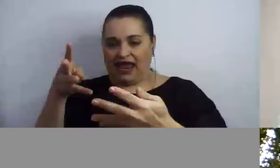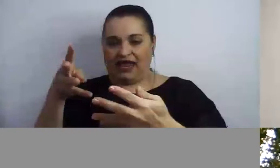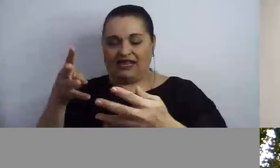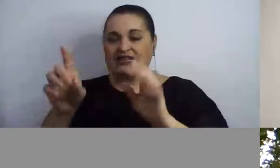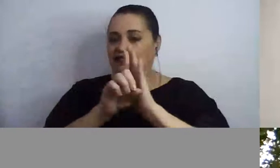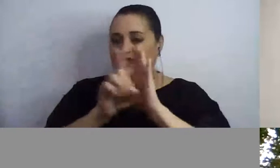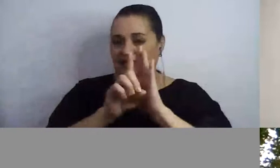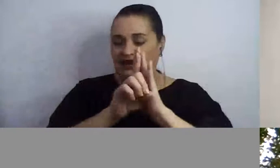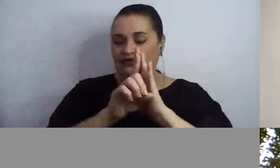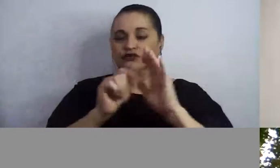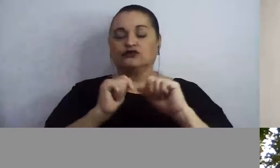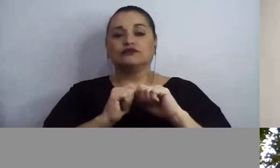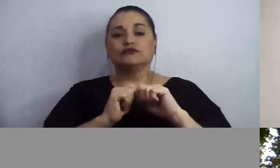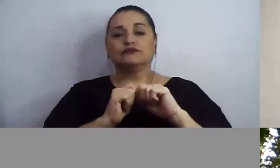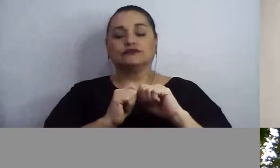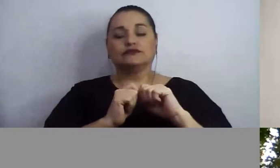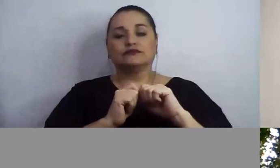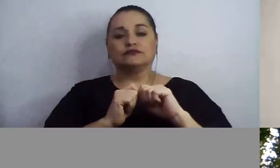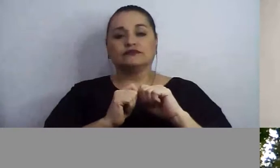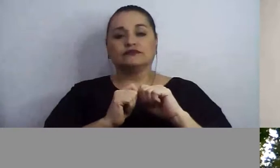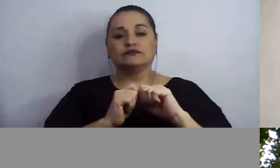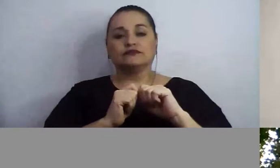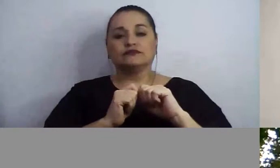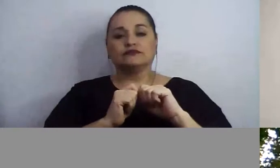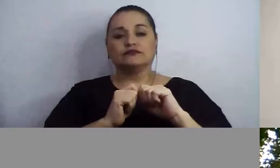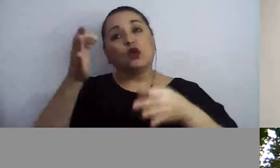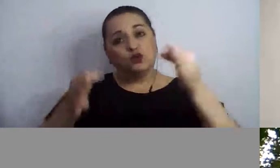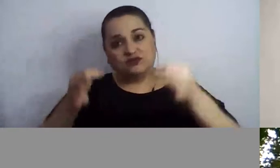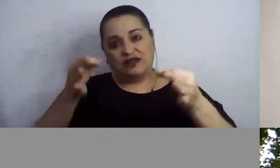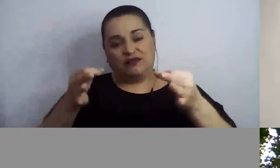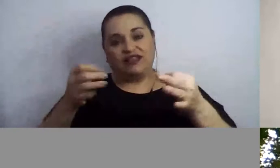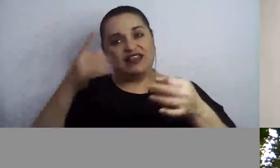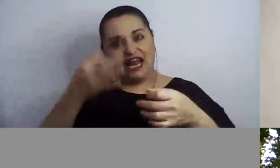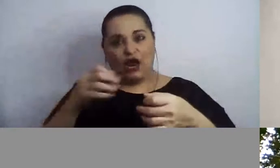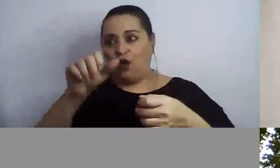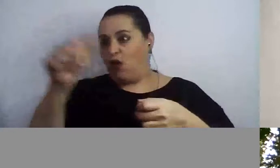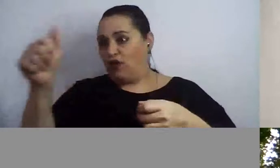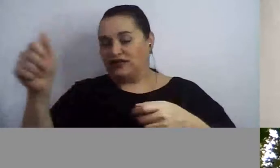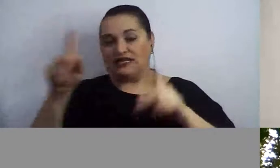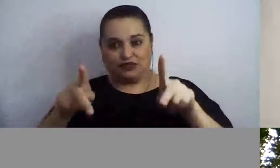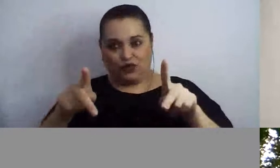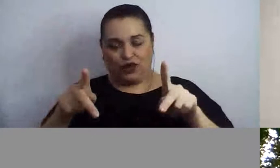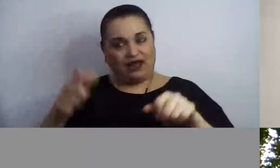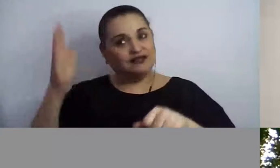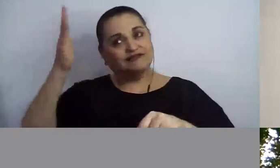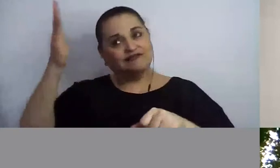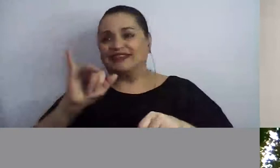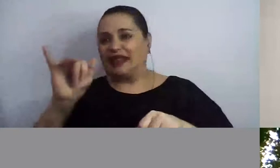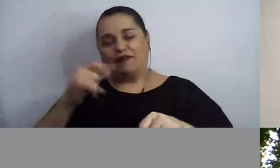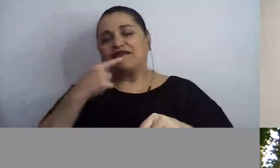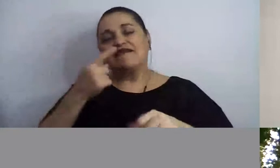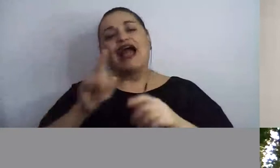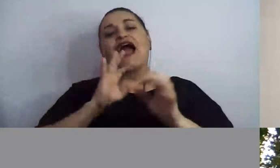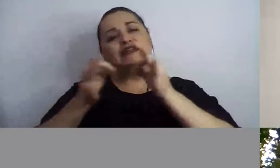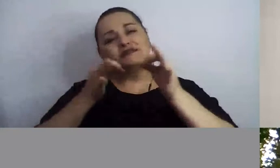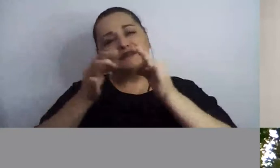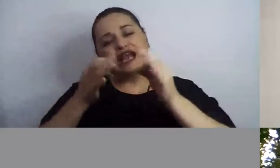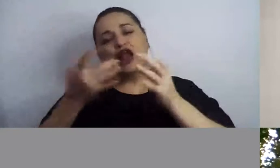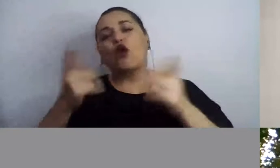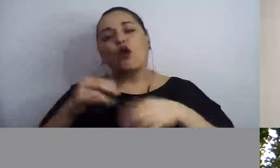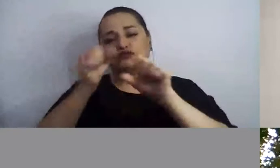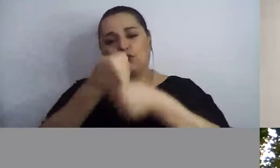derechos y bueno justamente creo que las demás personas conectas van a ahondar en cómo se lleva esto a